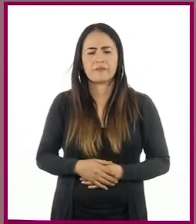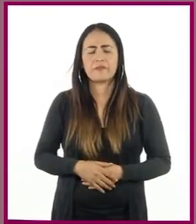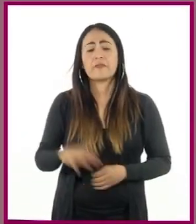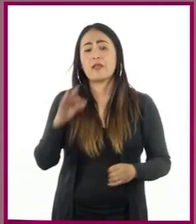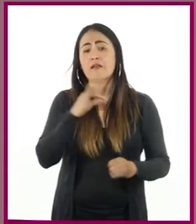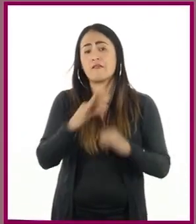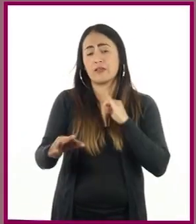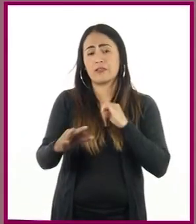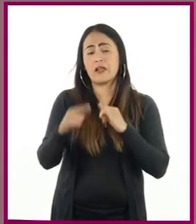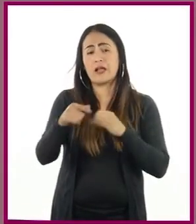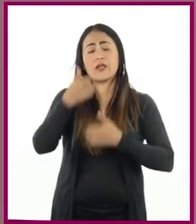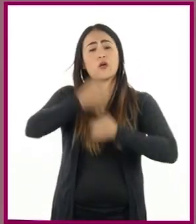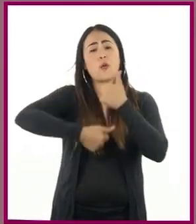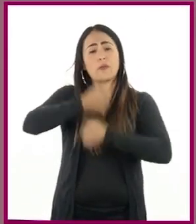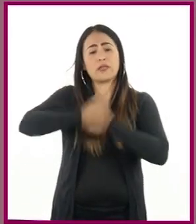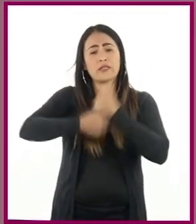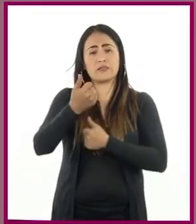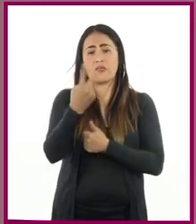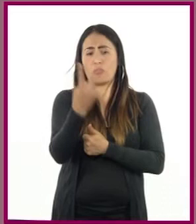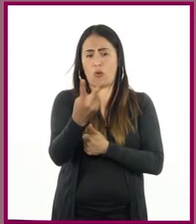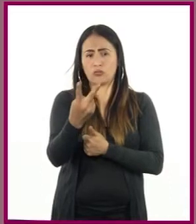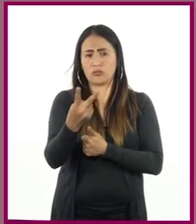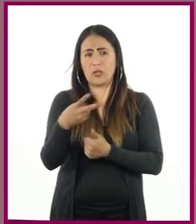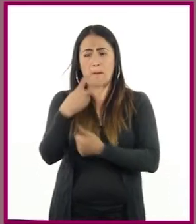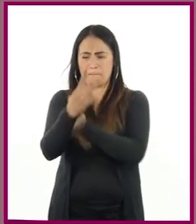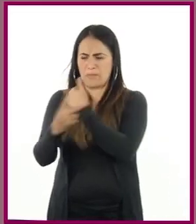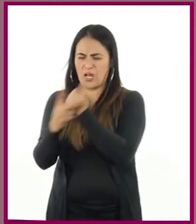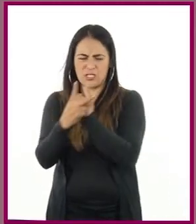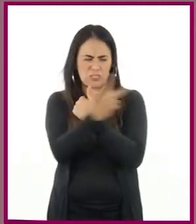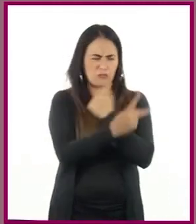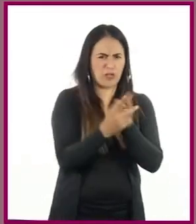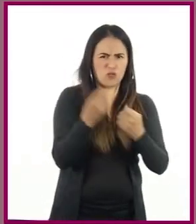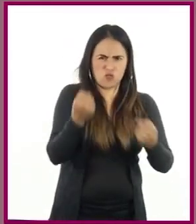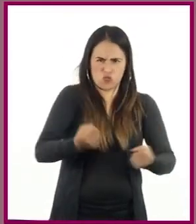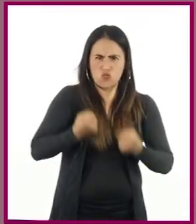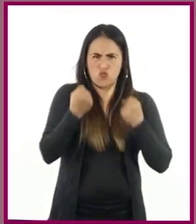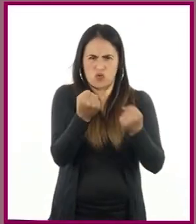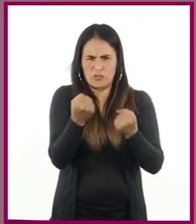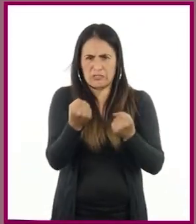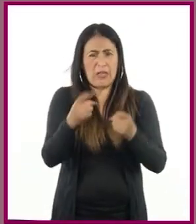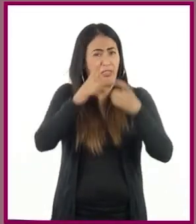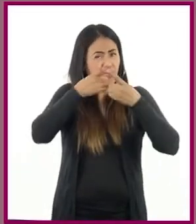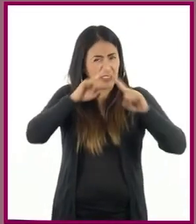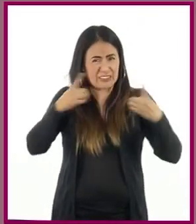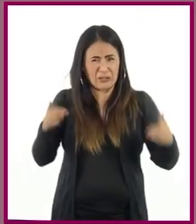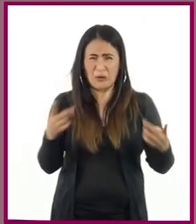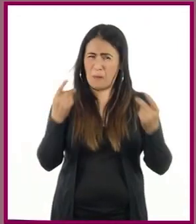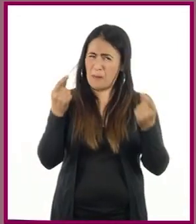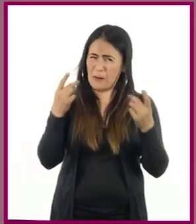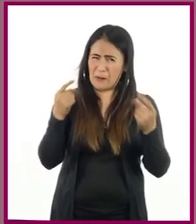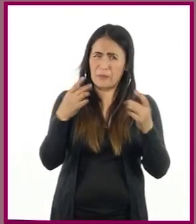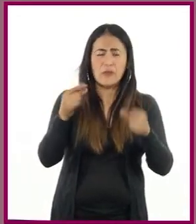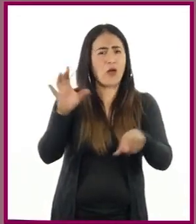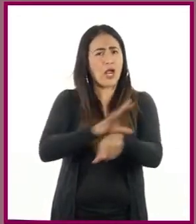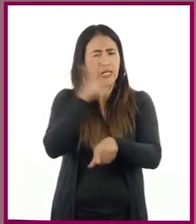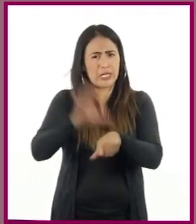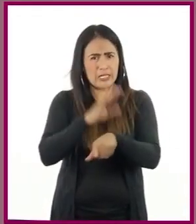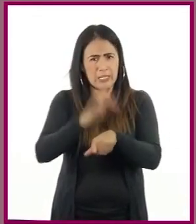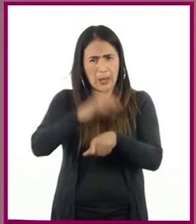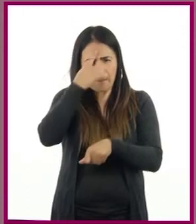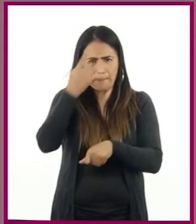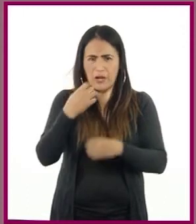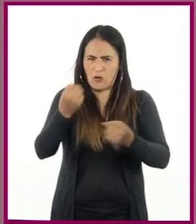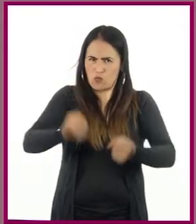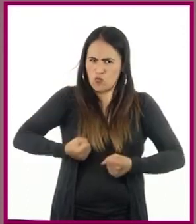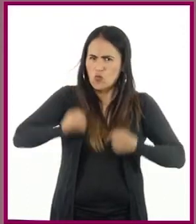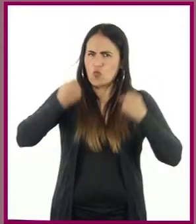la constante competencia de las dos superpotencias trajo como resultado un desarrollo acelerado en la obtención de la energía para fortalecer,